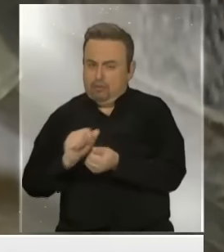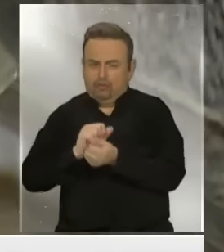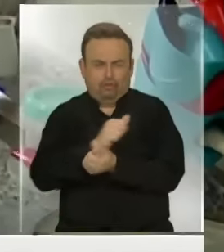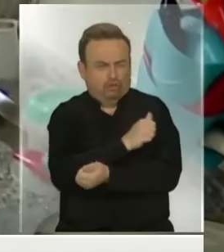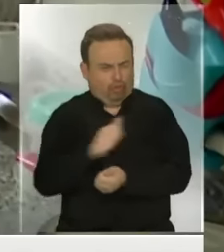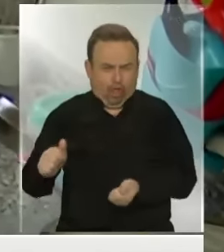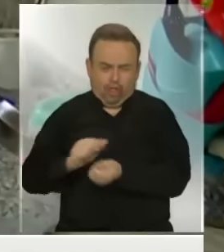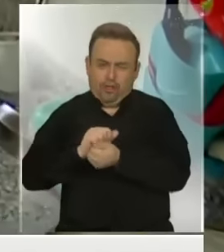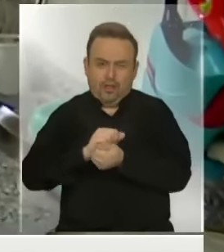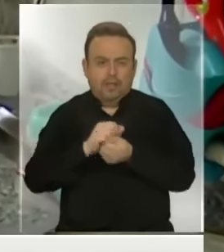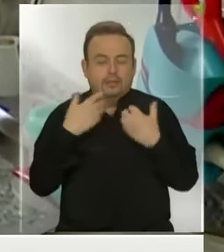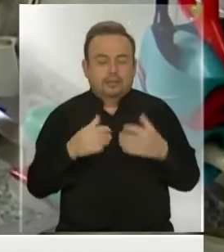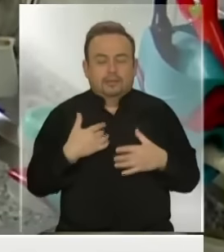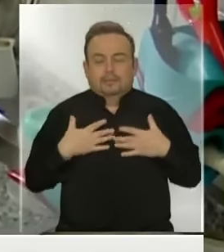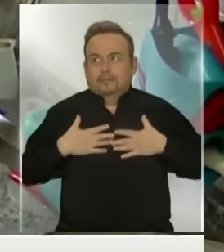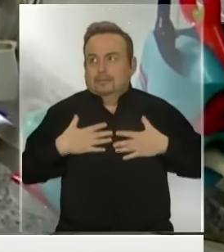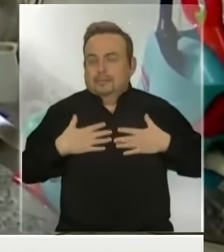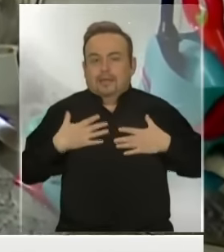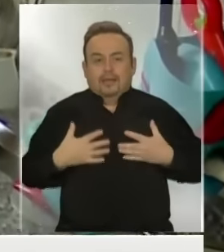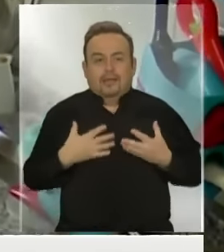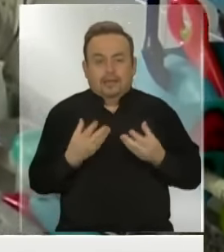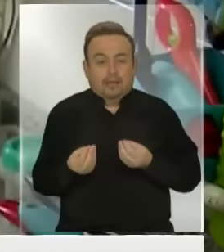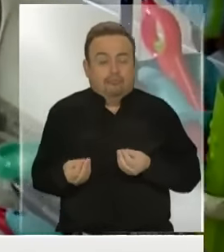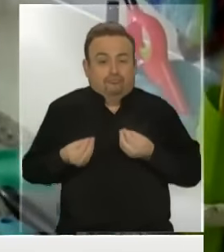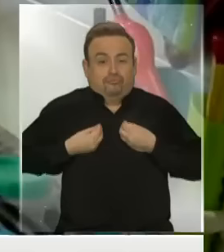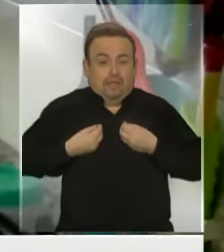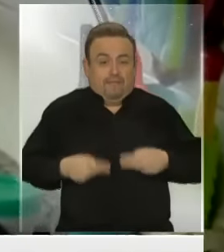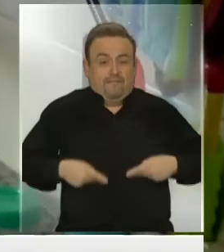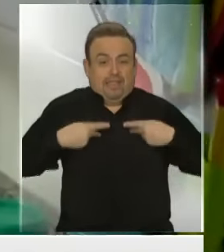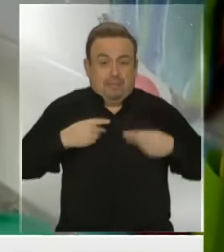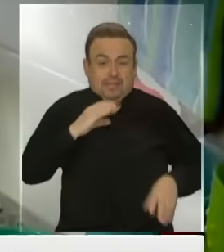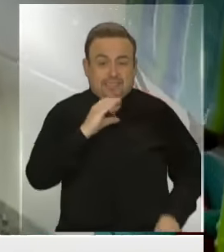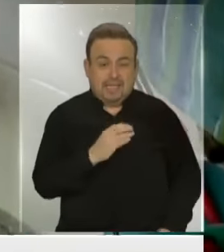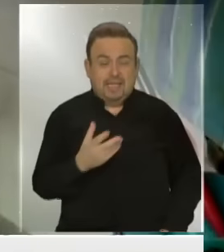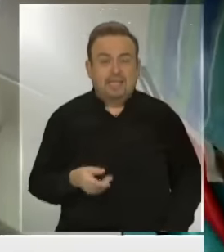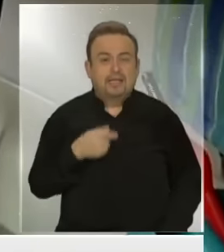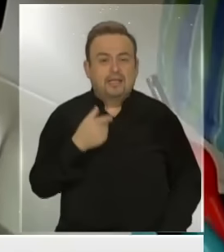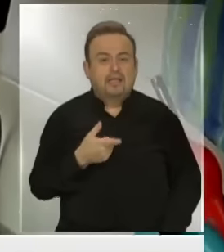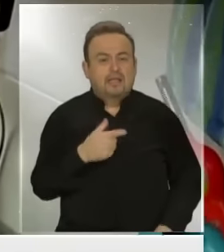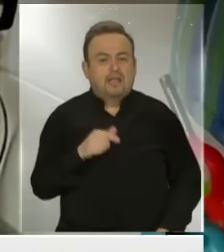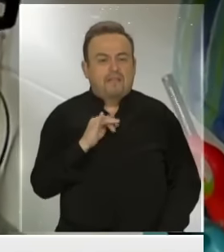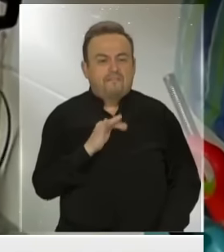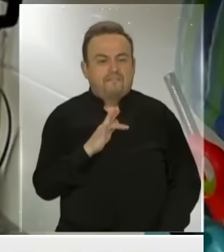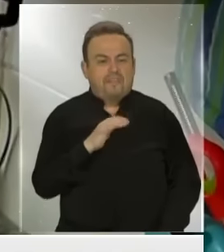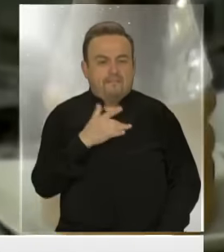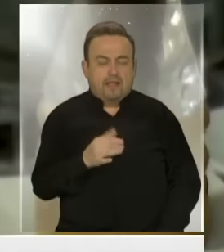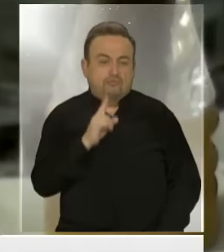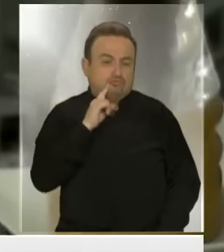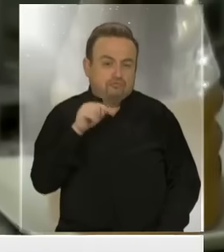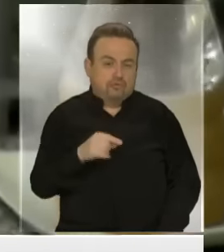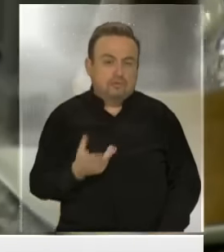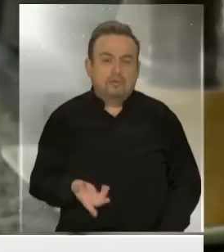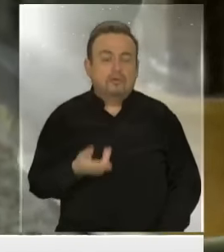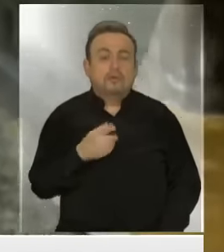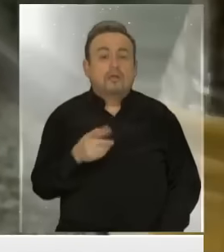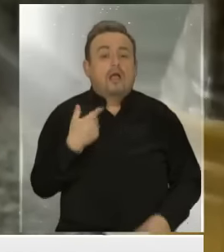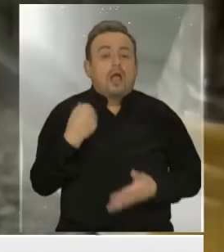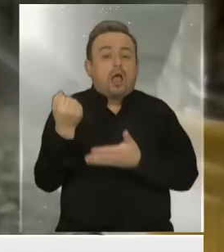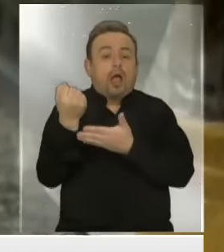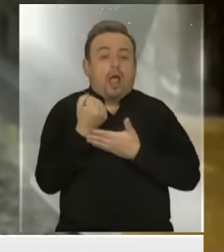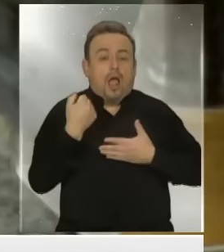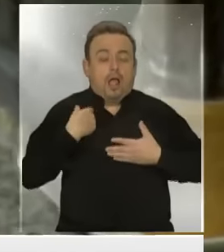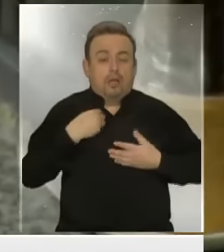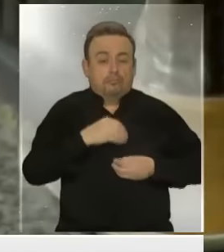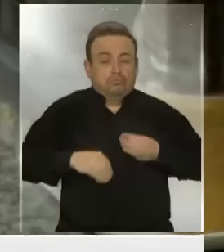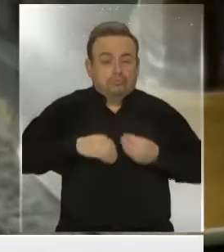todo. Y nos encanta por el buen aporte de vitamina C, por la fibra que contiene, lo que nos ayuda a la